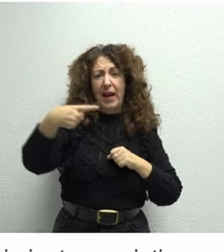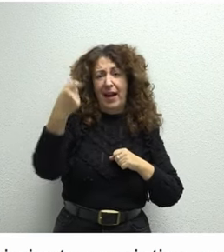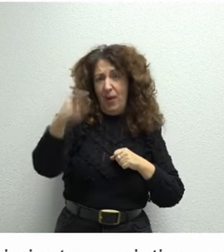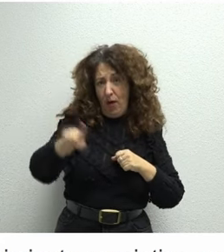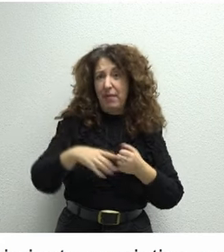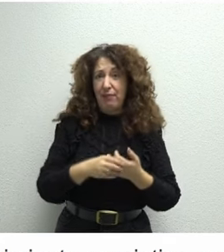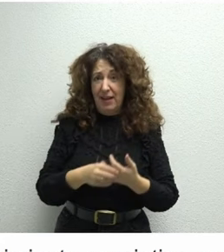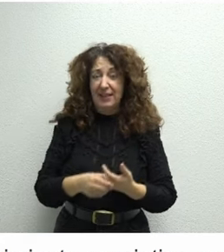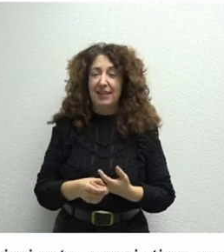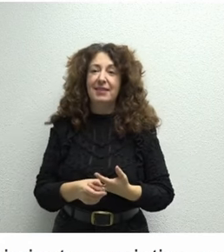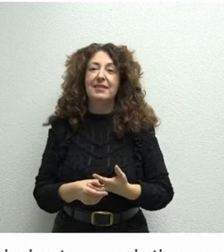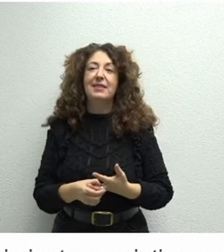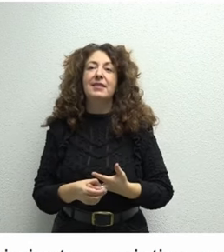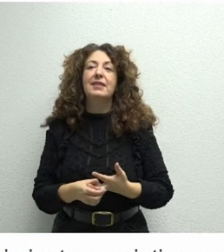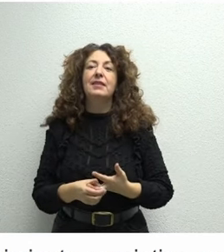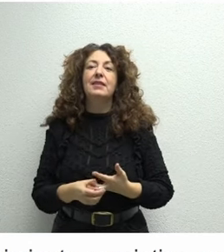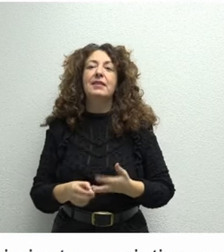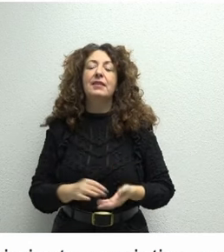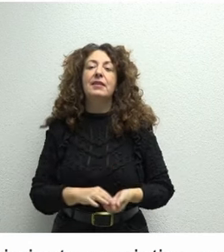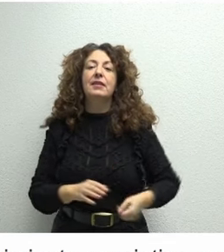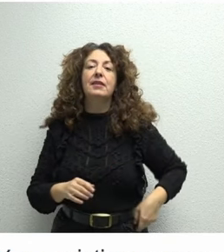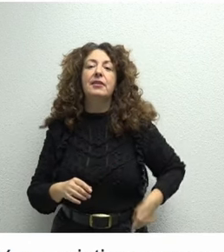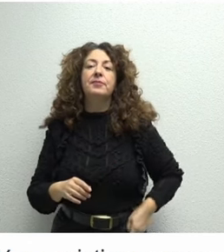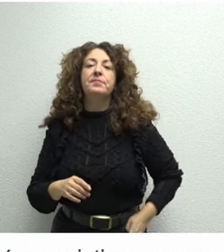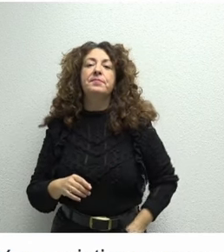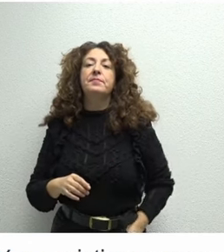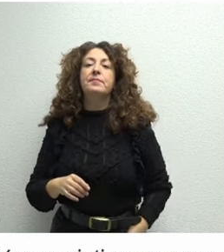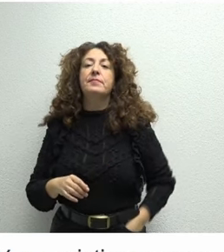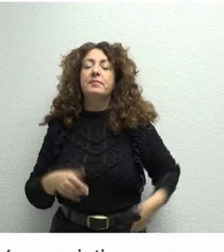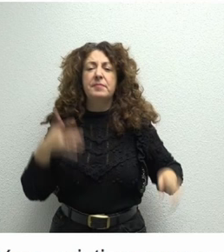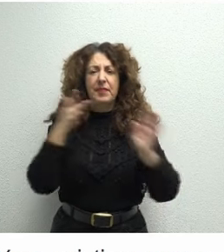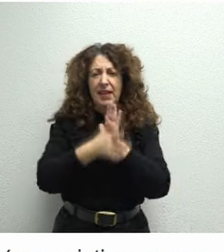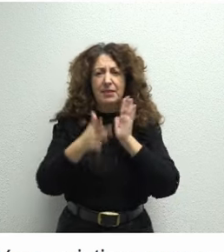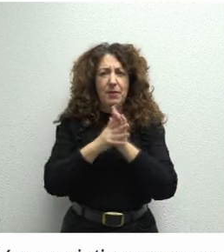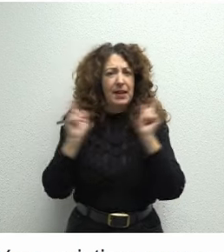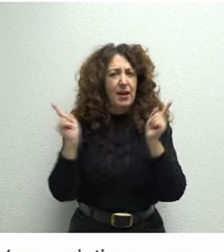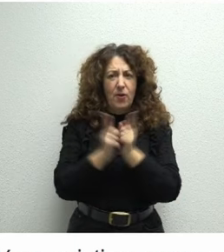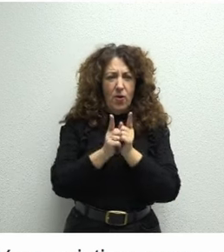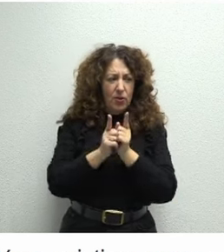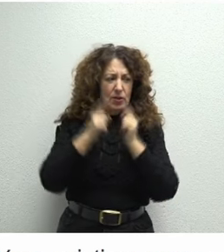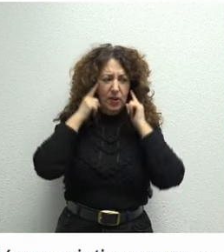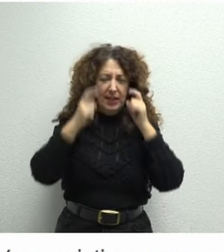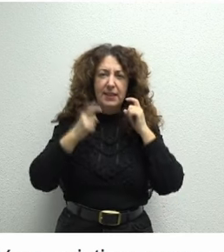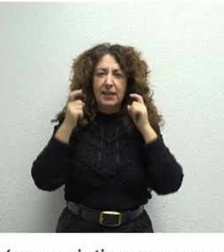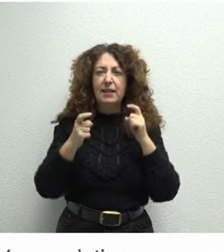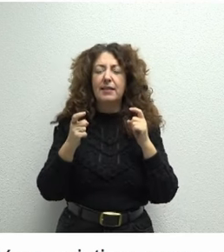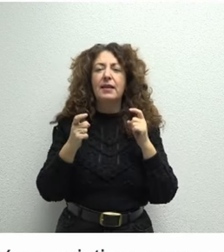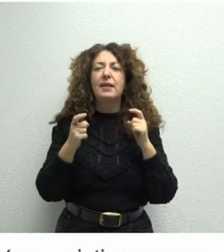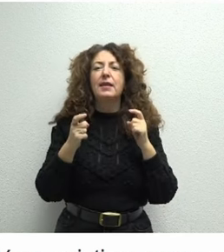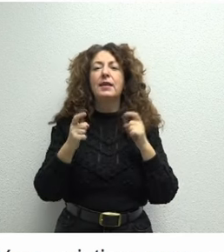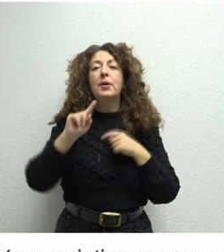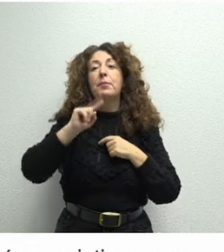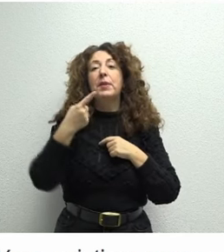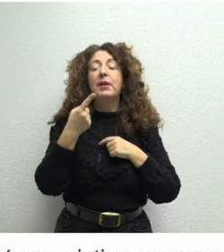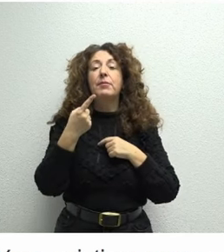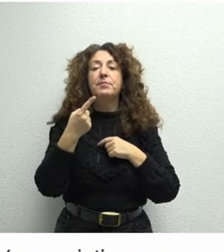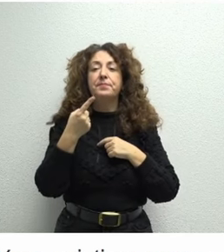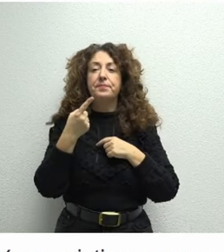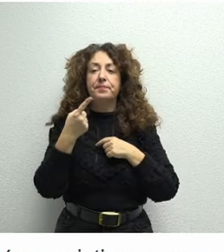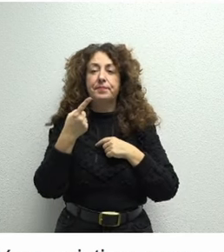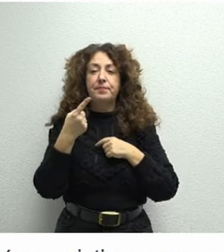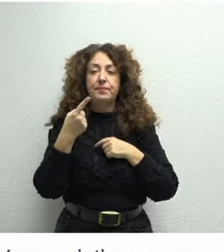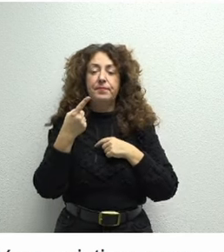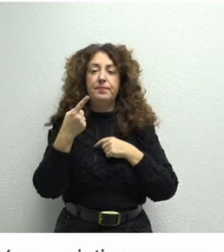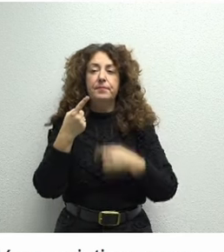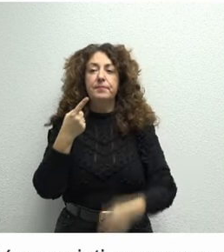tratarte tres puntos voy a hacer lo más sintético posible y me voy a referir primero el impacto que